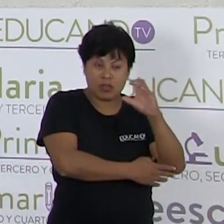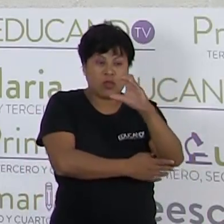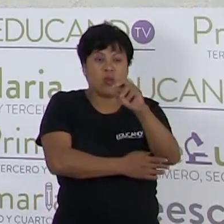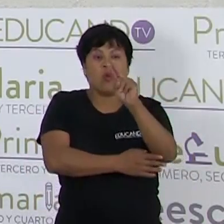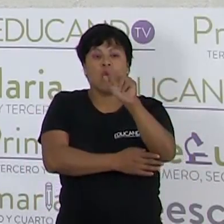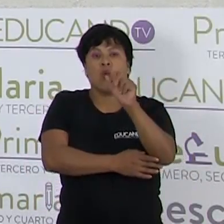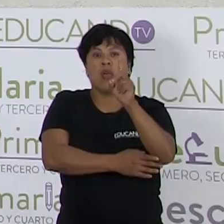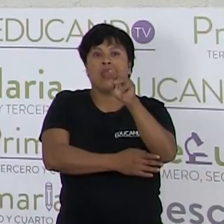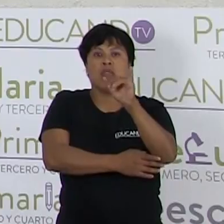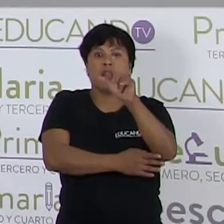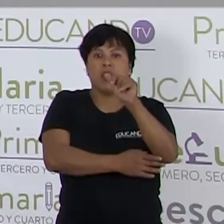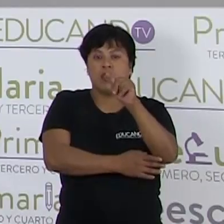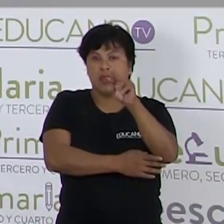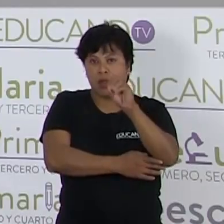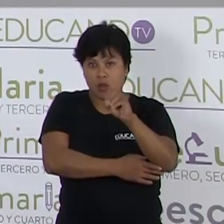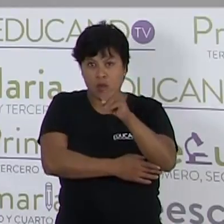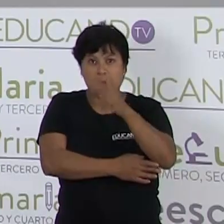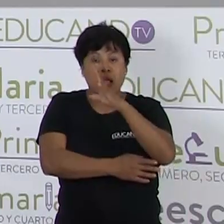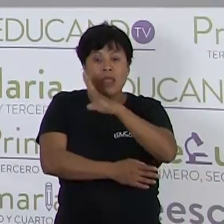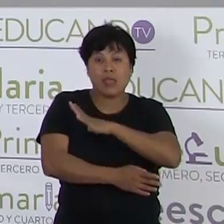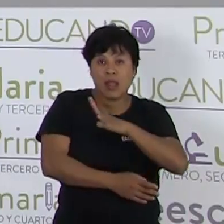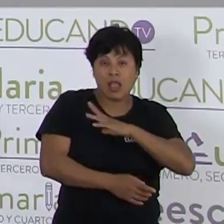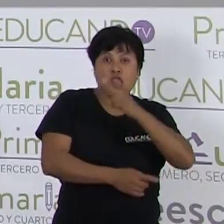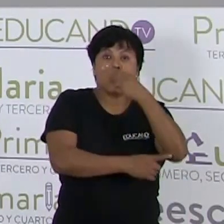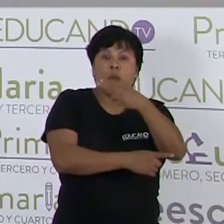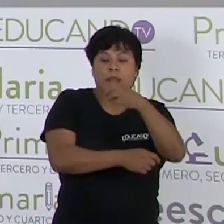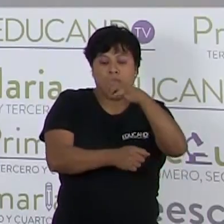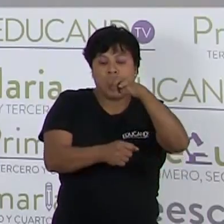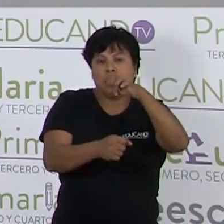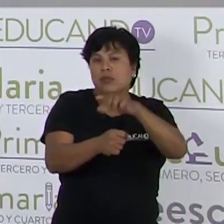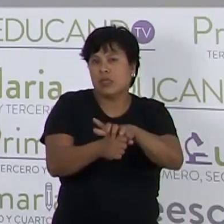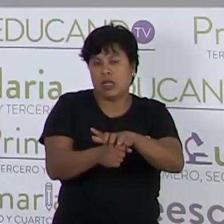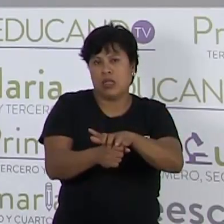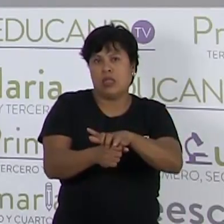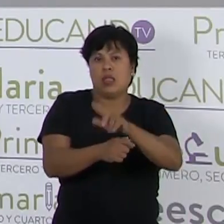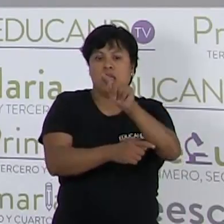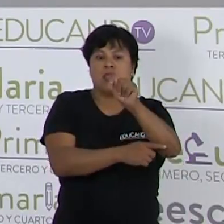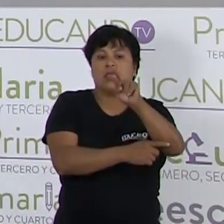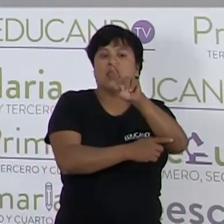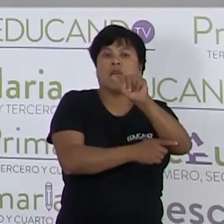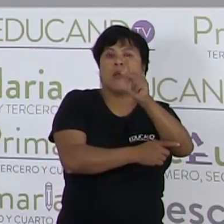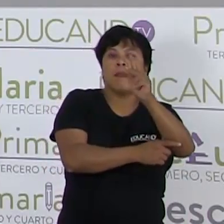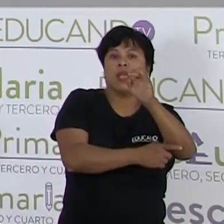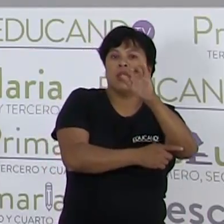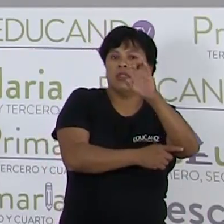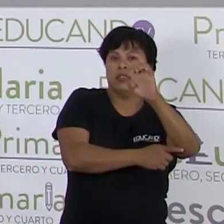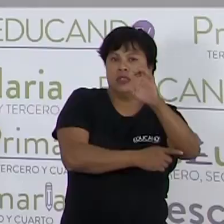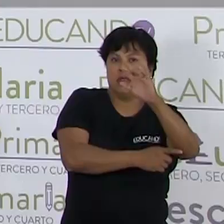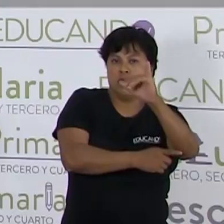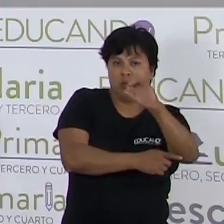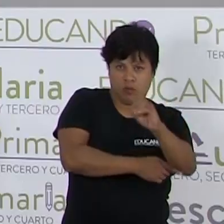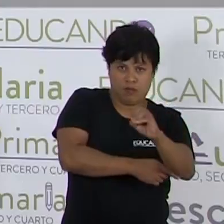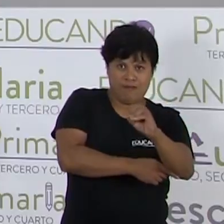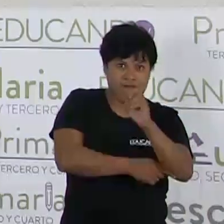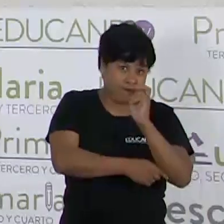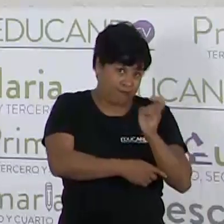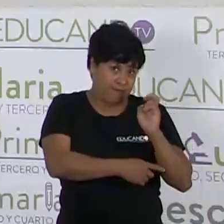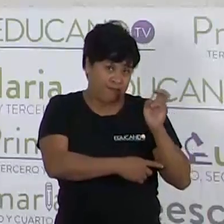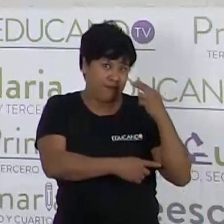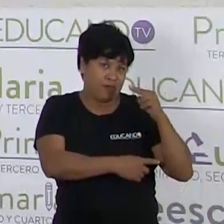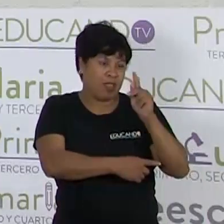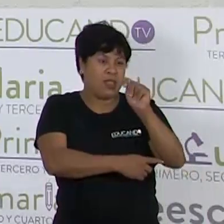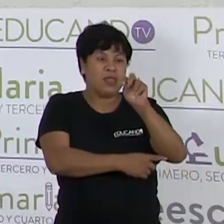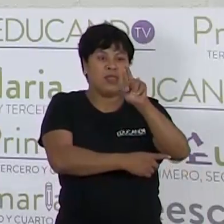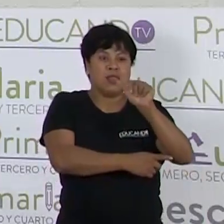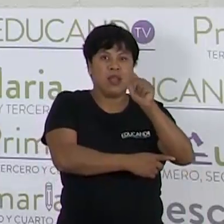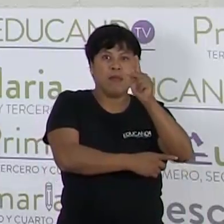cuadrilátero, pero tiene un nombre especial. Se le llama trapecio. ¿Sí? Muy bien.